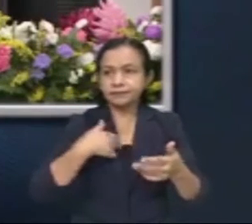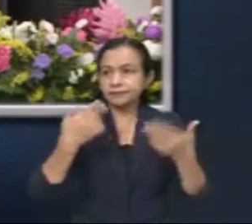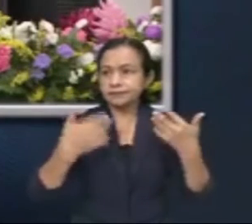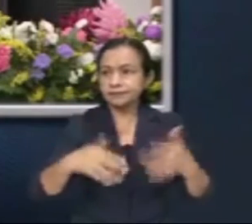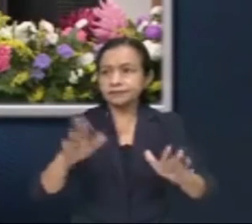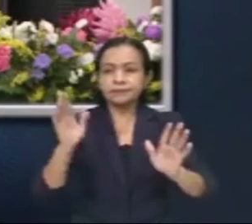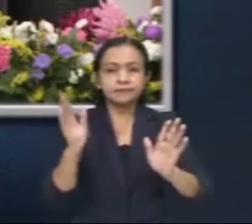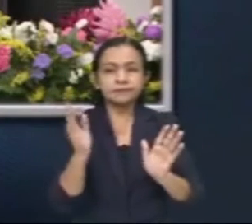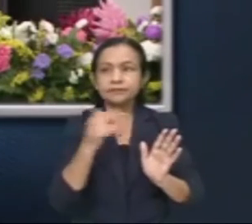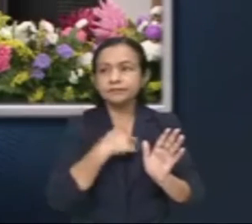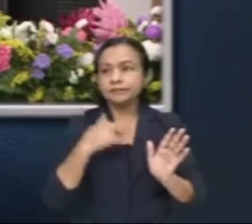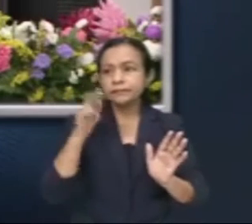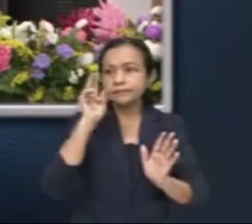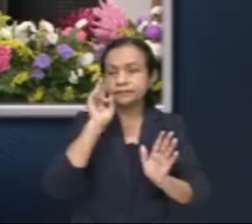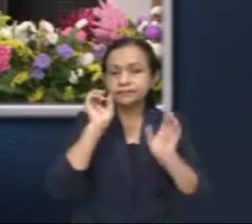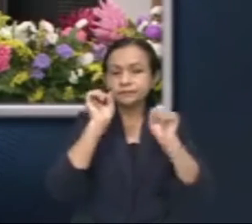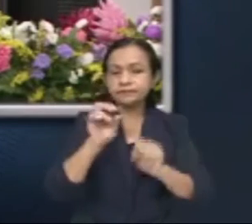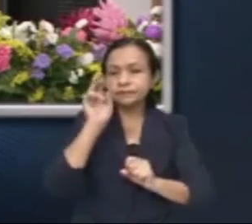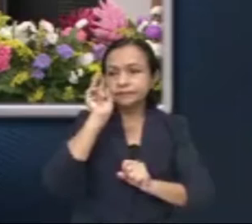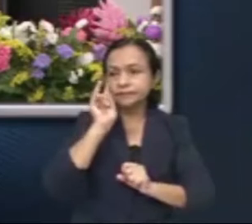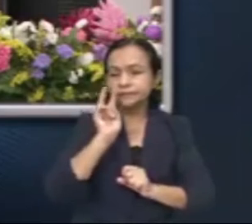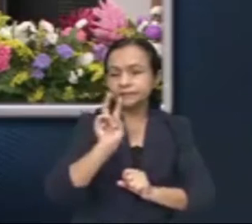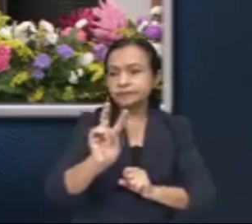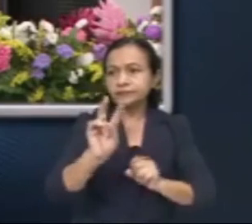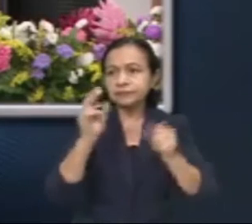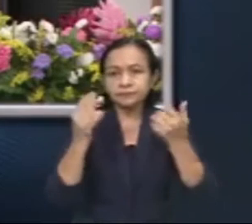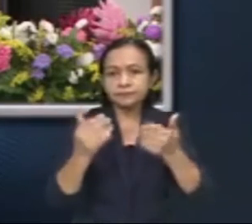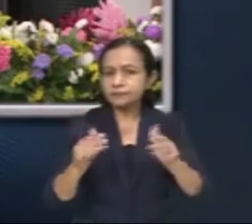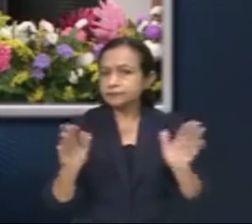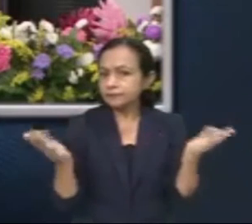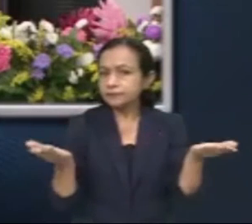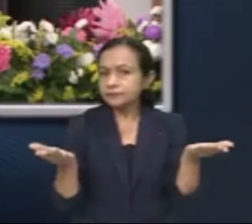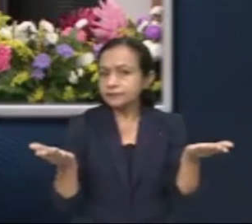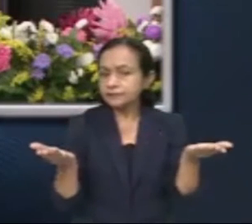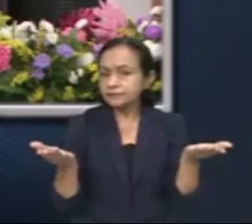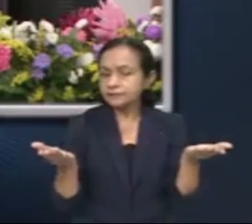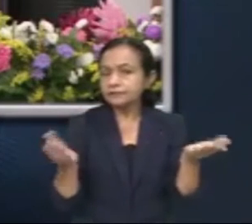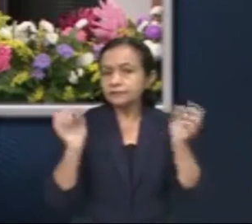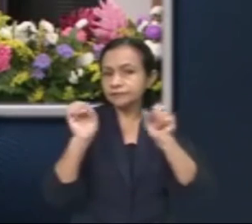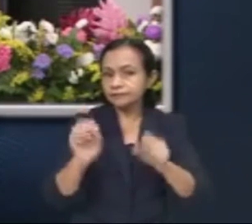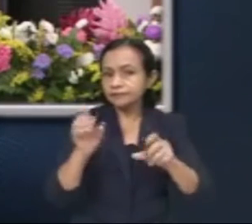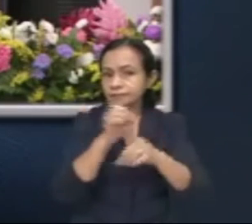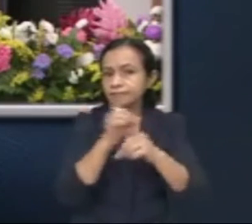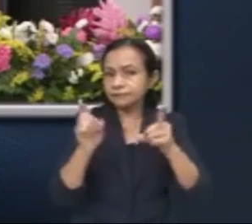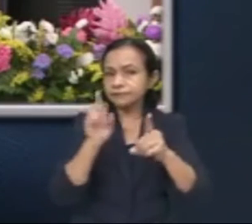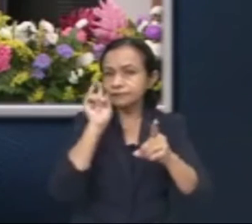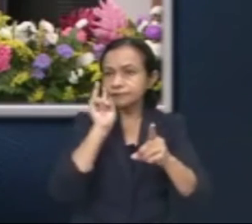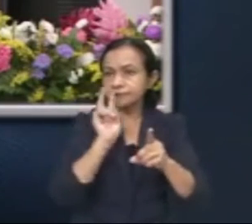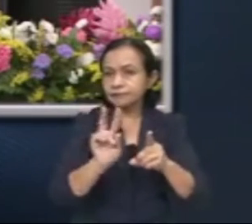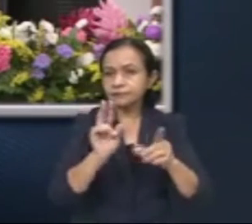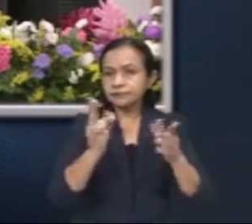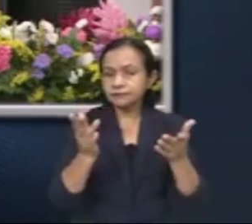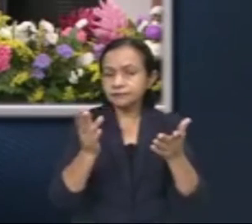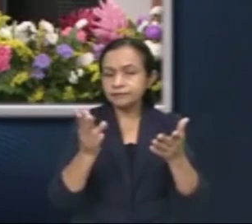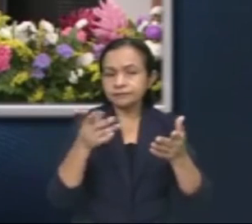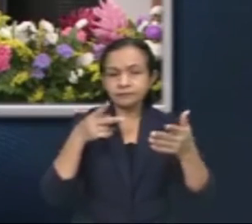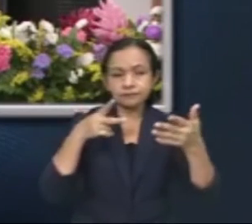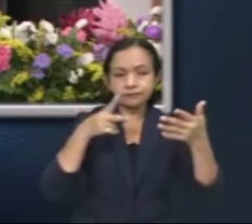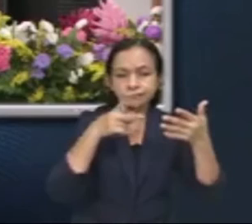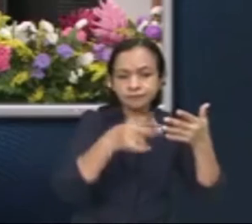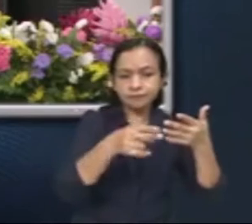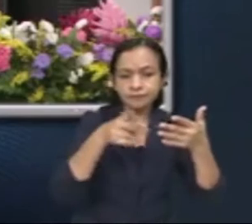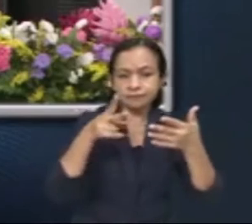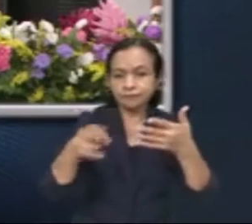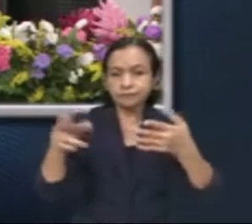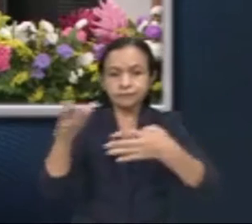que debe ser visto con normalidad, porque es el caso de las cancelaciones de